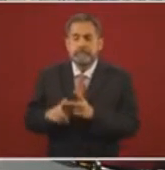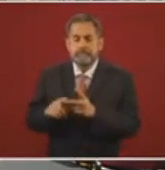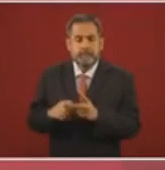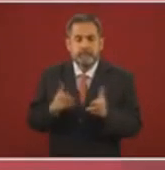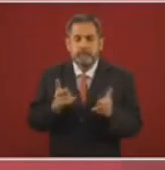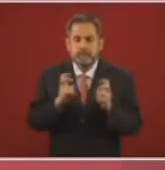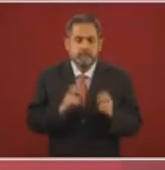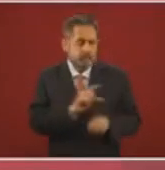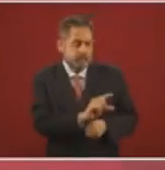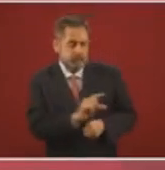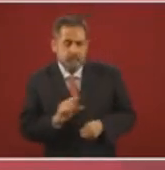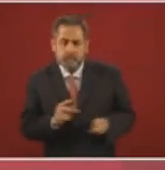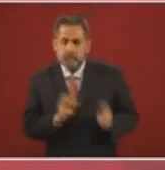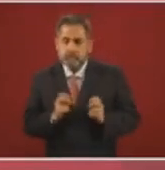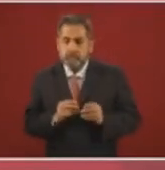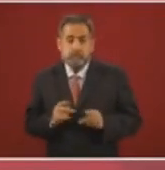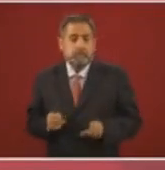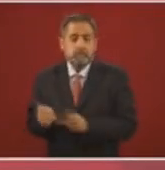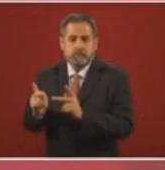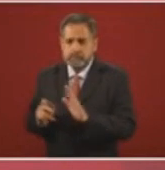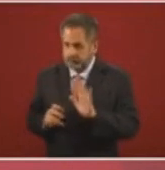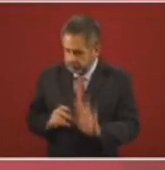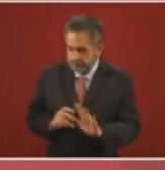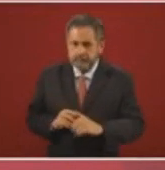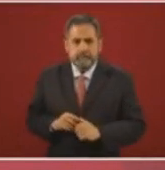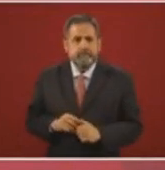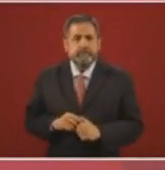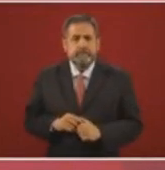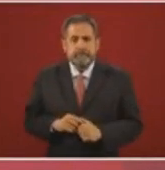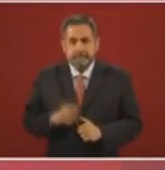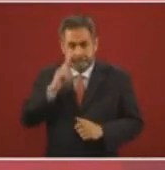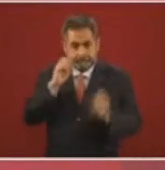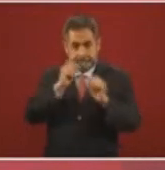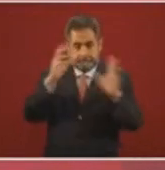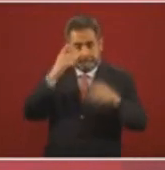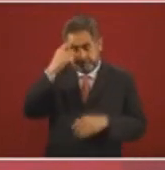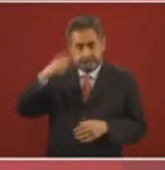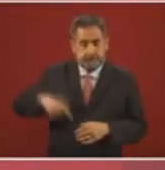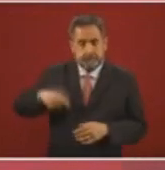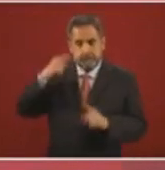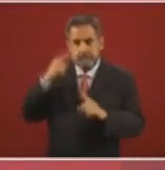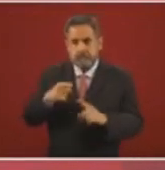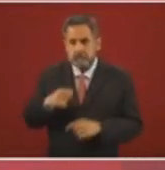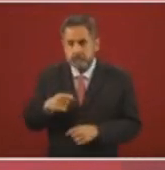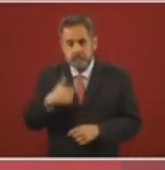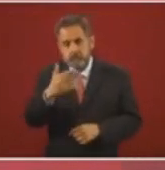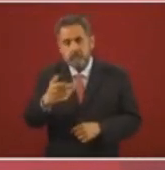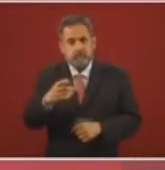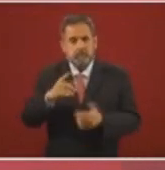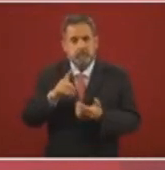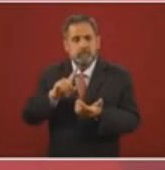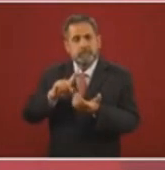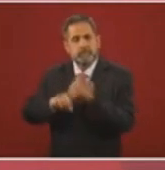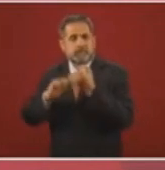que también aquí para que tengamos presente cuál es la visión de este gobierno y apeló a la metáfora que ha usado el